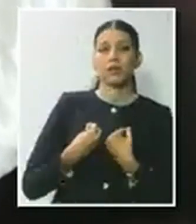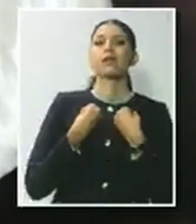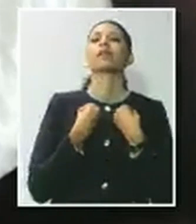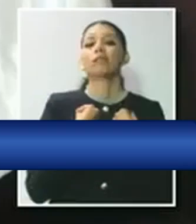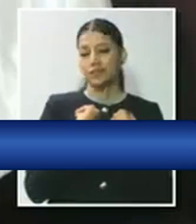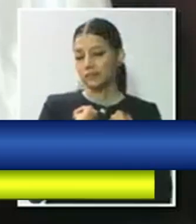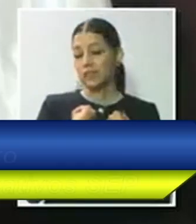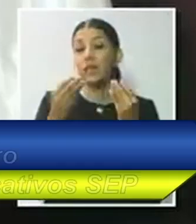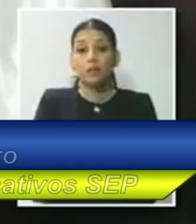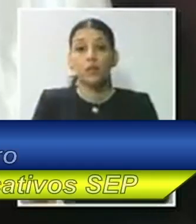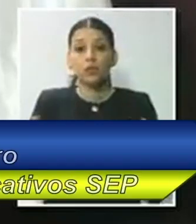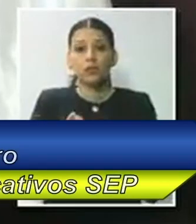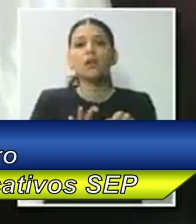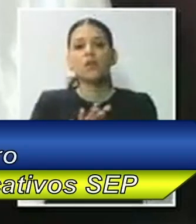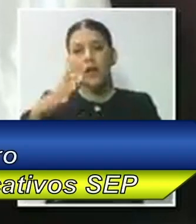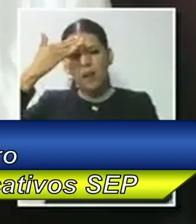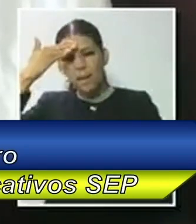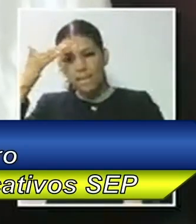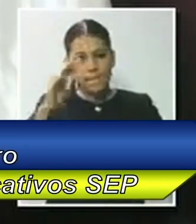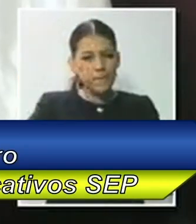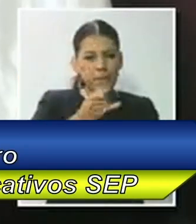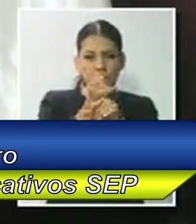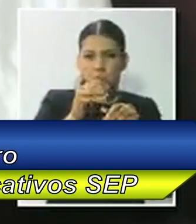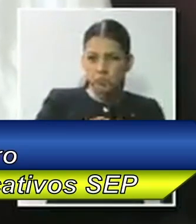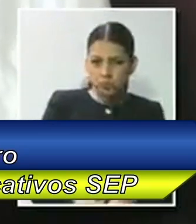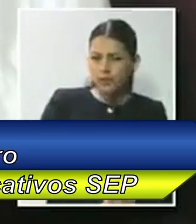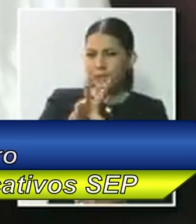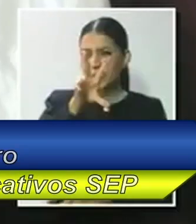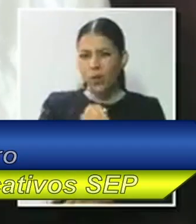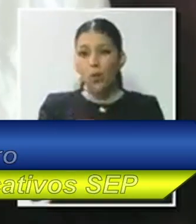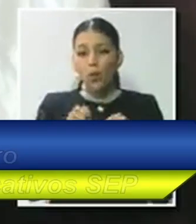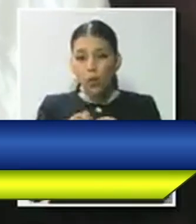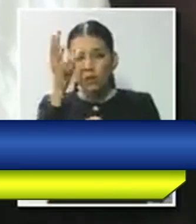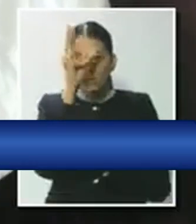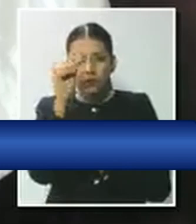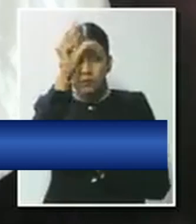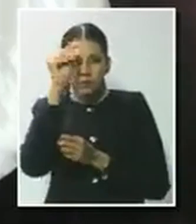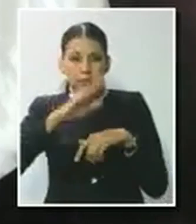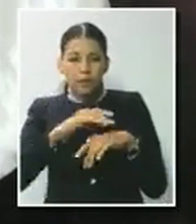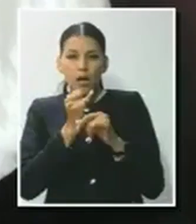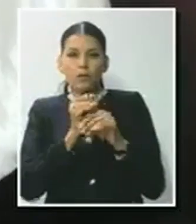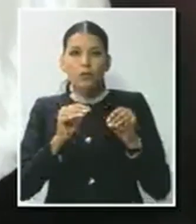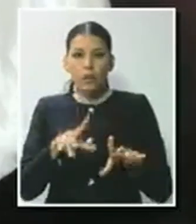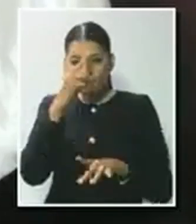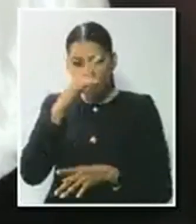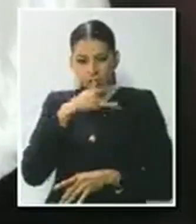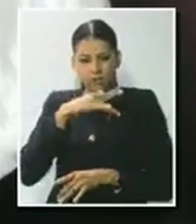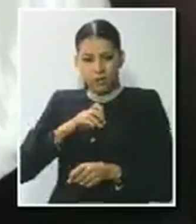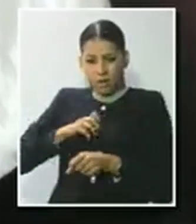que lo importante no es memorizar datos ni acaparar información para sentirte especial o único.